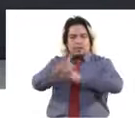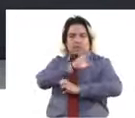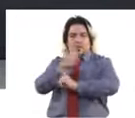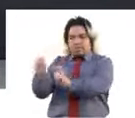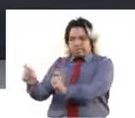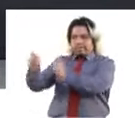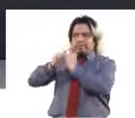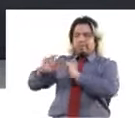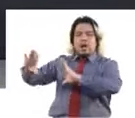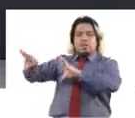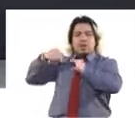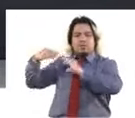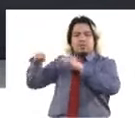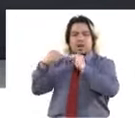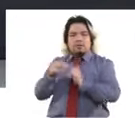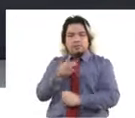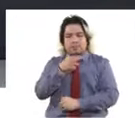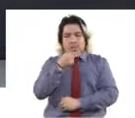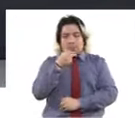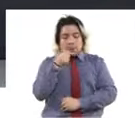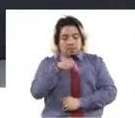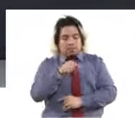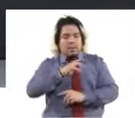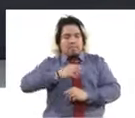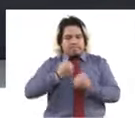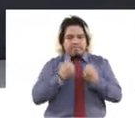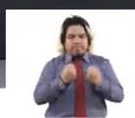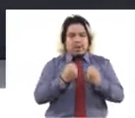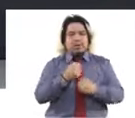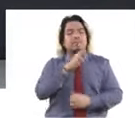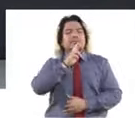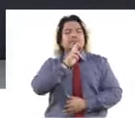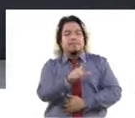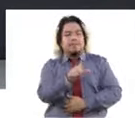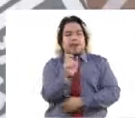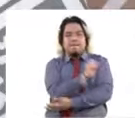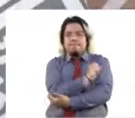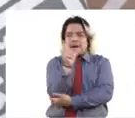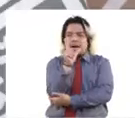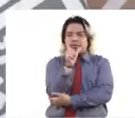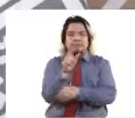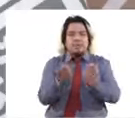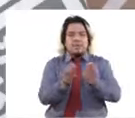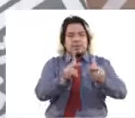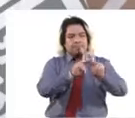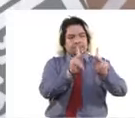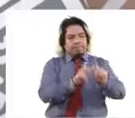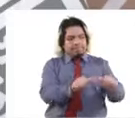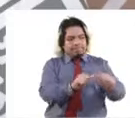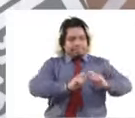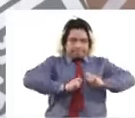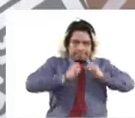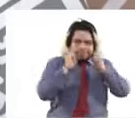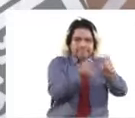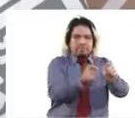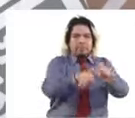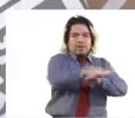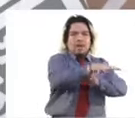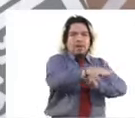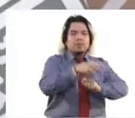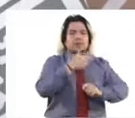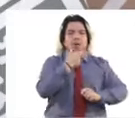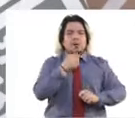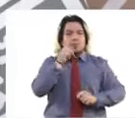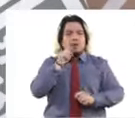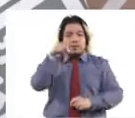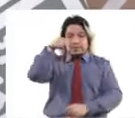en la construcción de una policía más fuerte y más profesional, que brinda mejores condiciones de paz a las y los habitantes de esta ciudad. Este